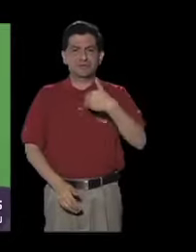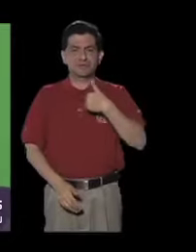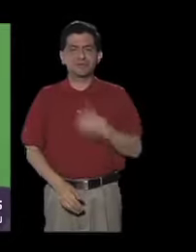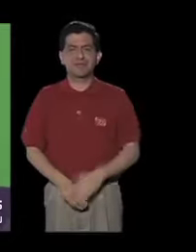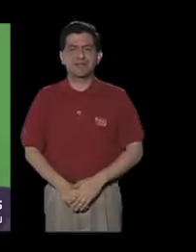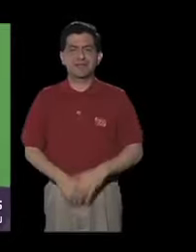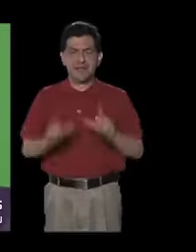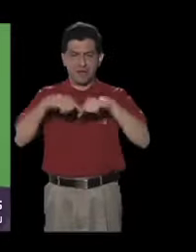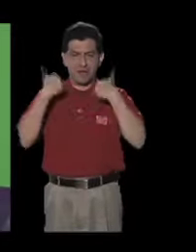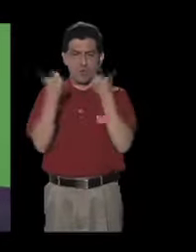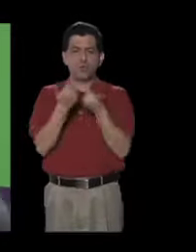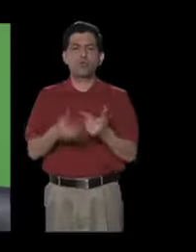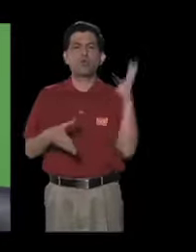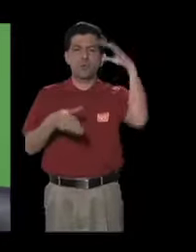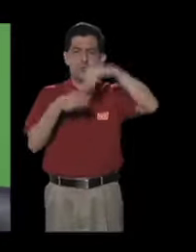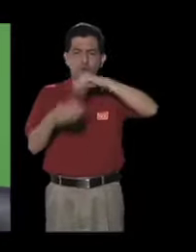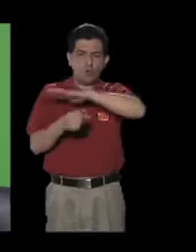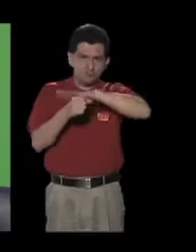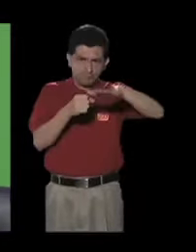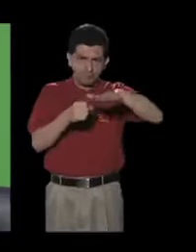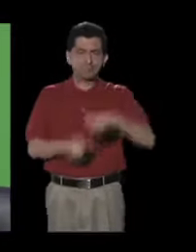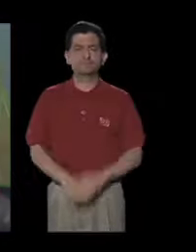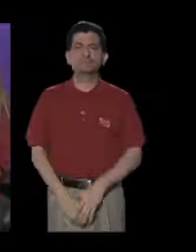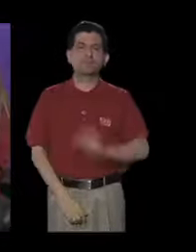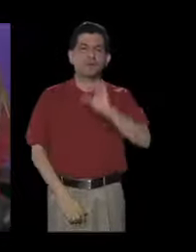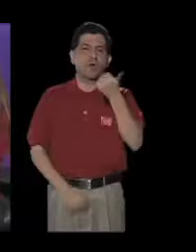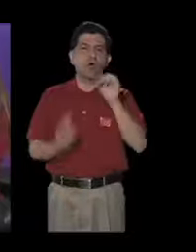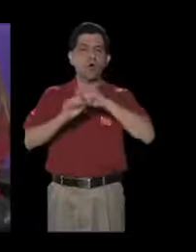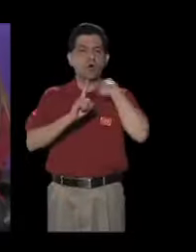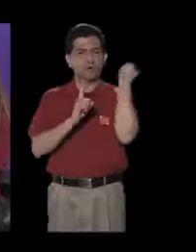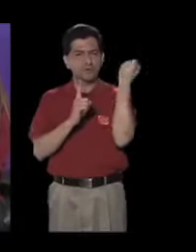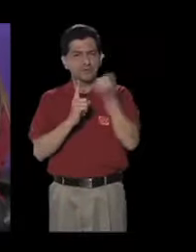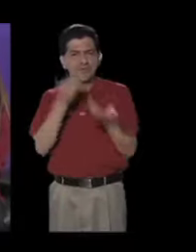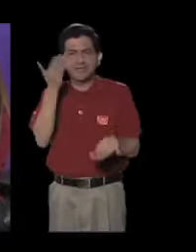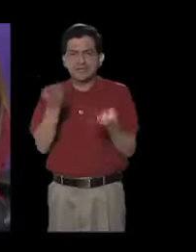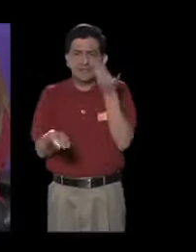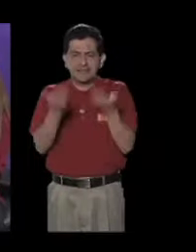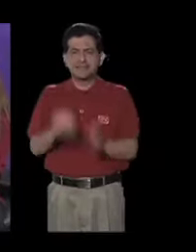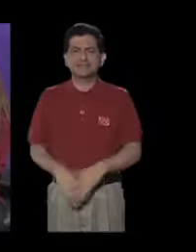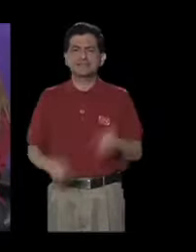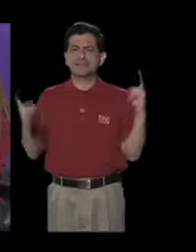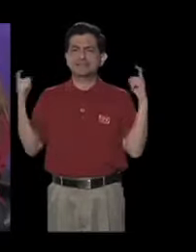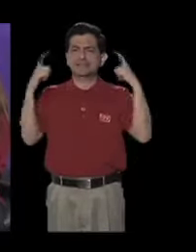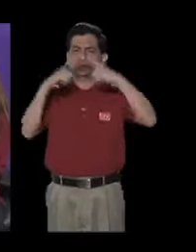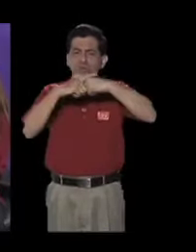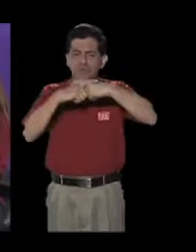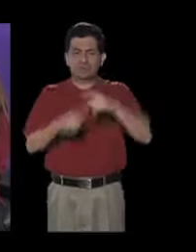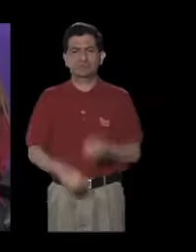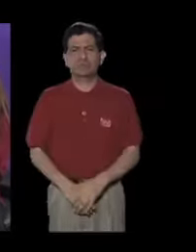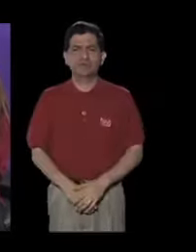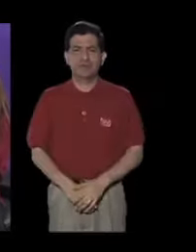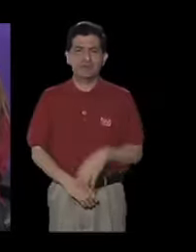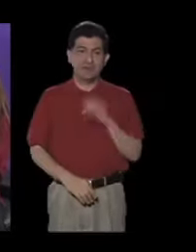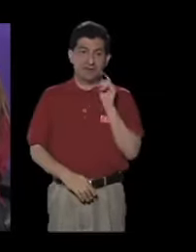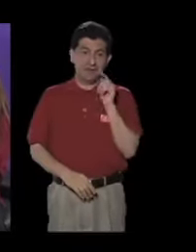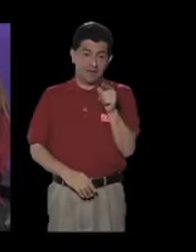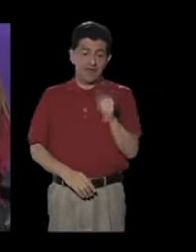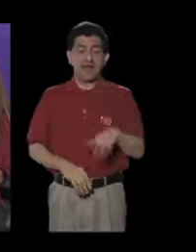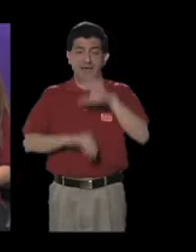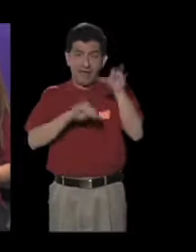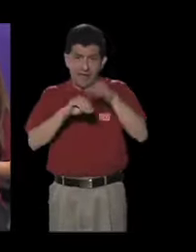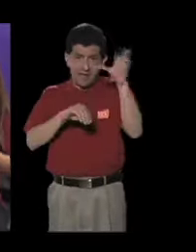tengamos un frente totalmente inclusivo. Otra de las situaciones que de repente complica, ¿verdad?, la efectividad